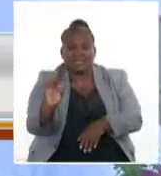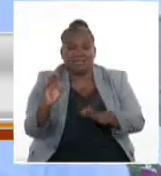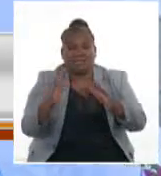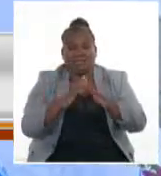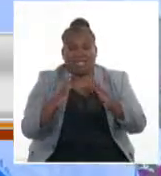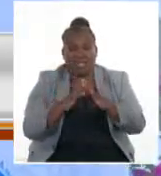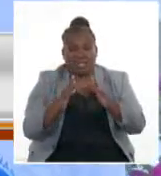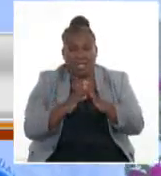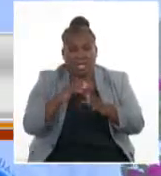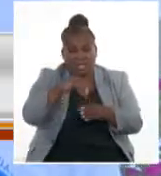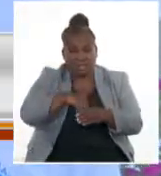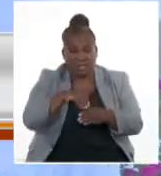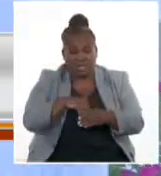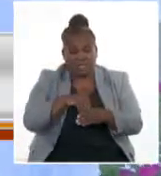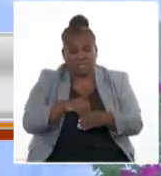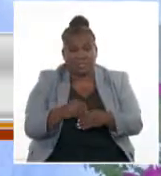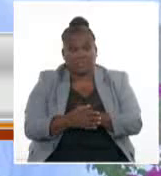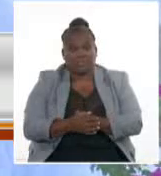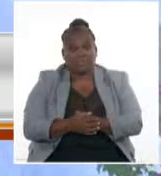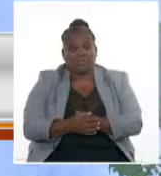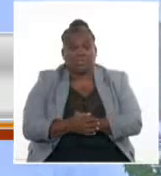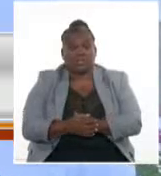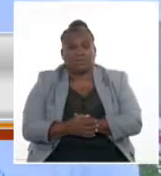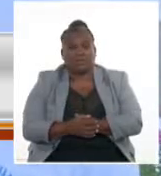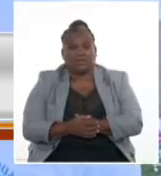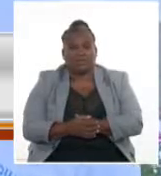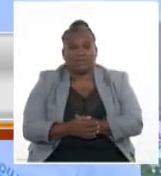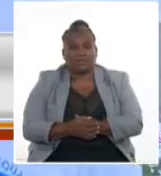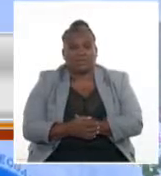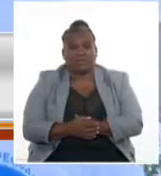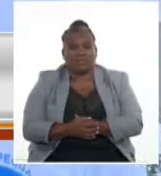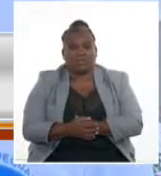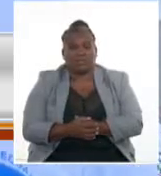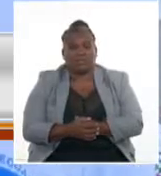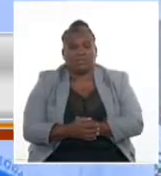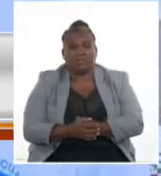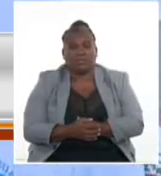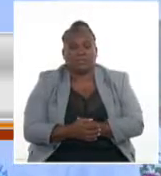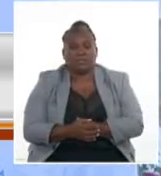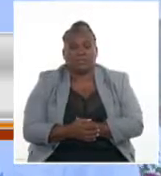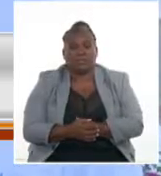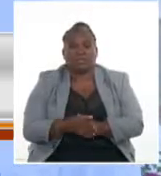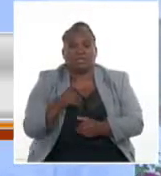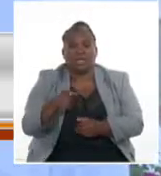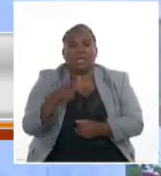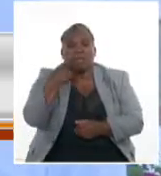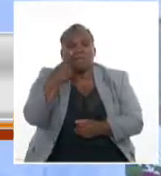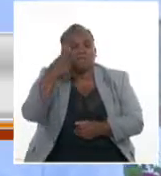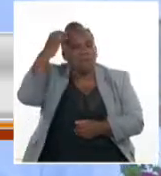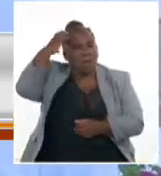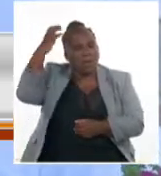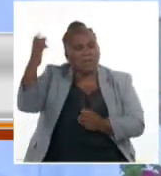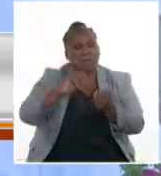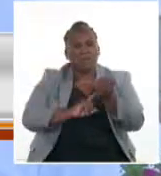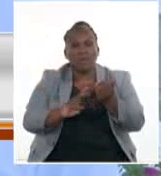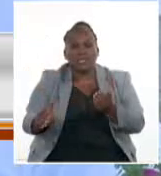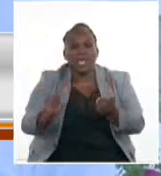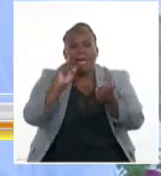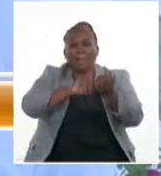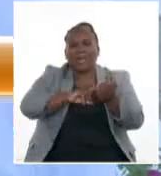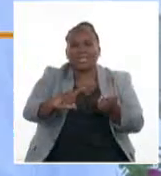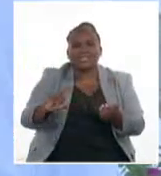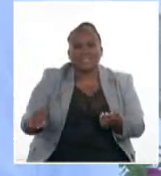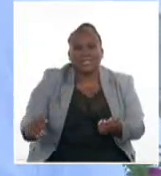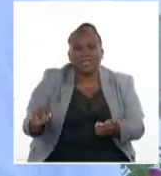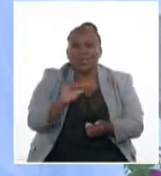de la granja. De ellas ya tenemos terminadas 16, con ayuda del gobierno provincial y partido, y así del